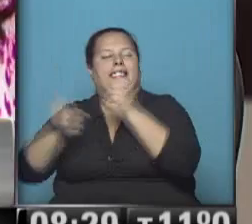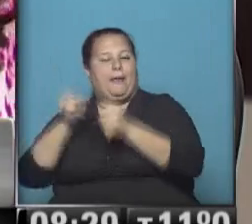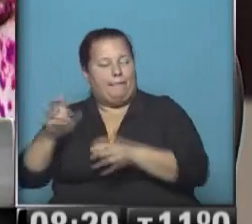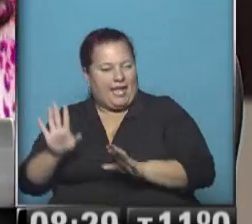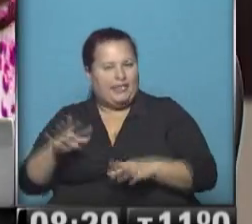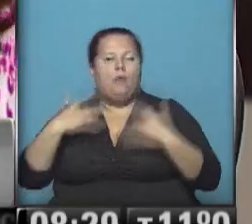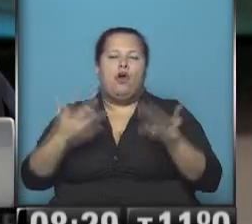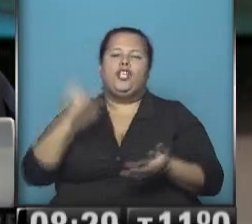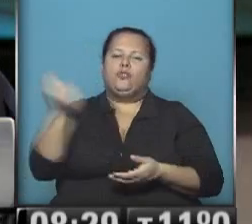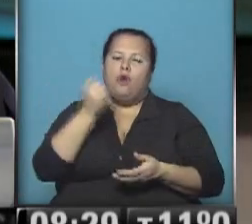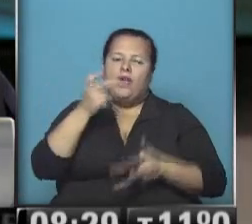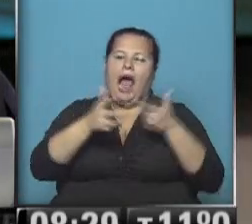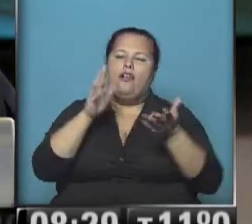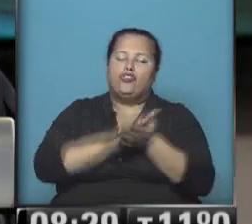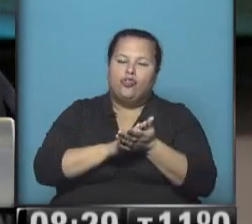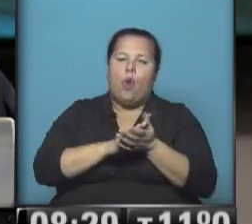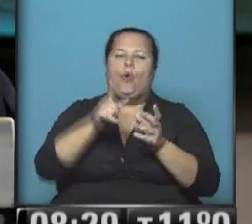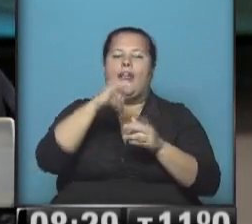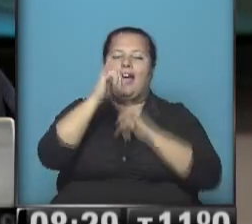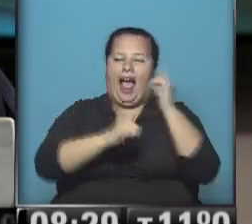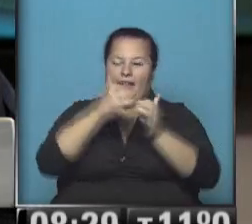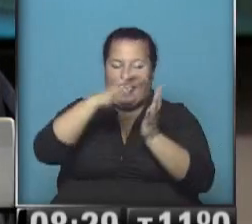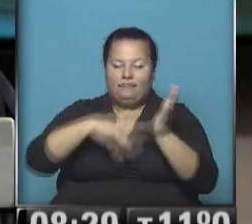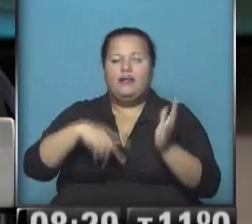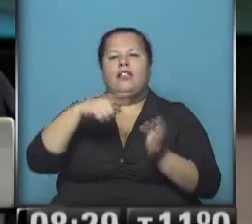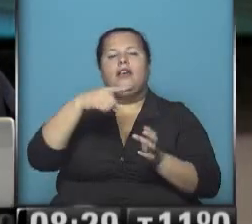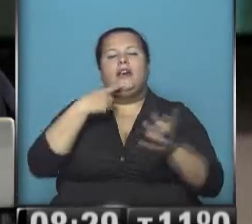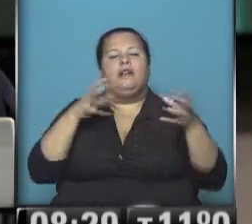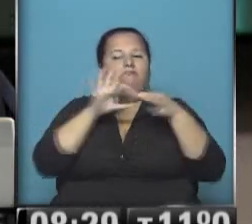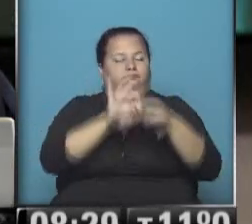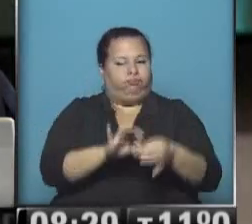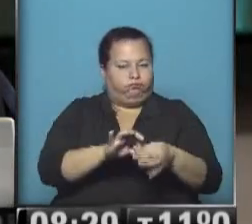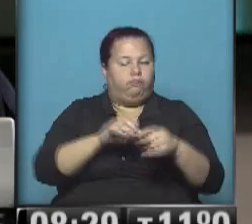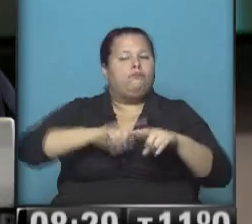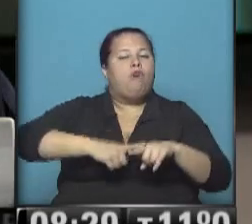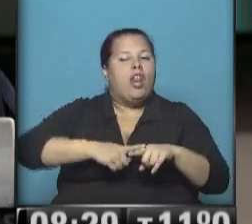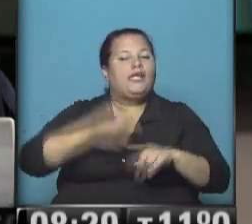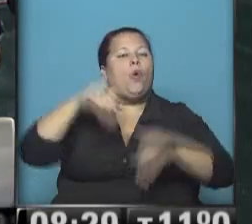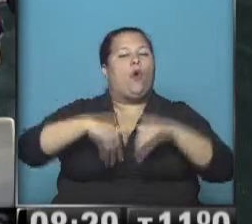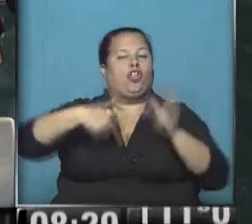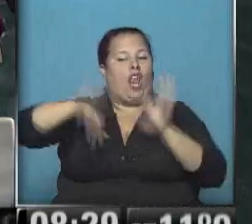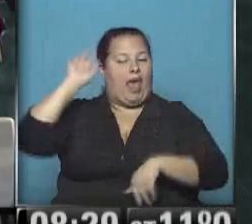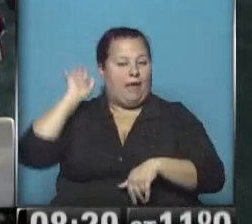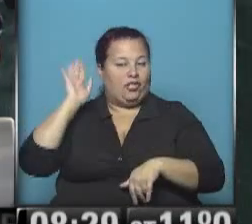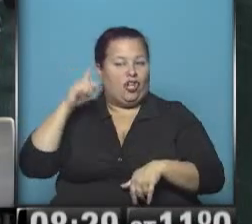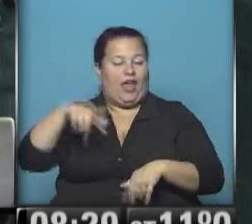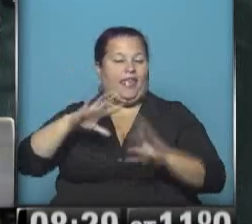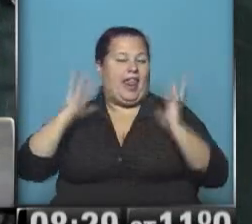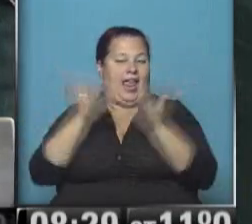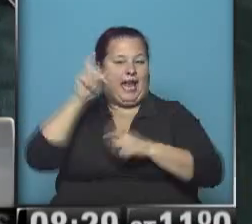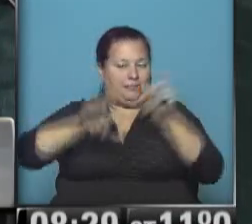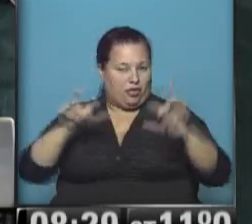por eso es importante también hablar de esta carta orgánica que usted nos dice que van de la mano de una política que fue votada por la mayoría de la población